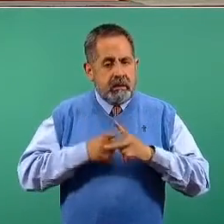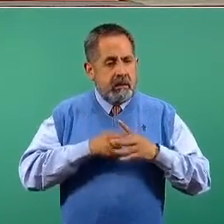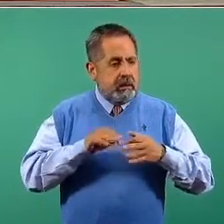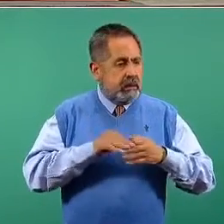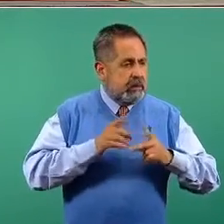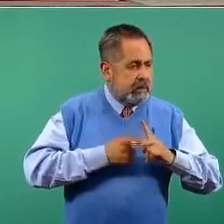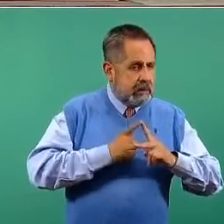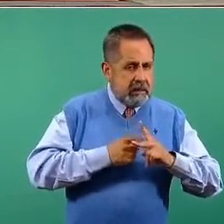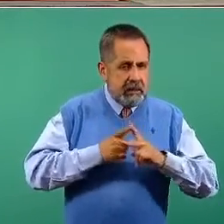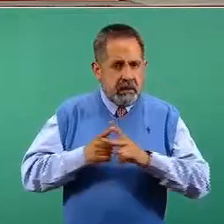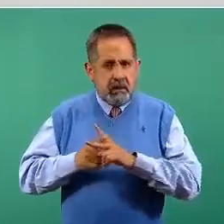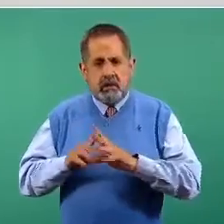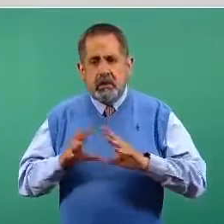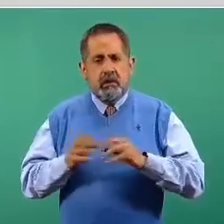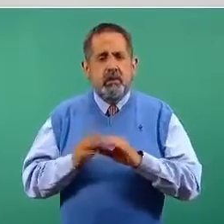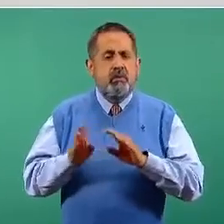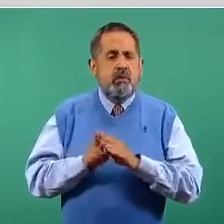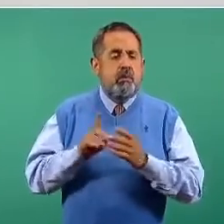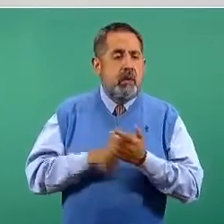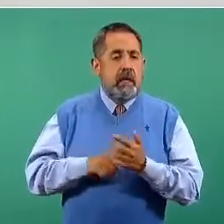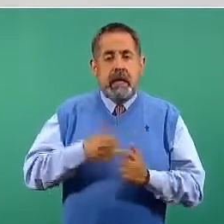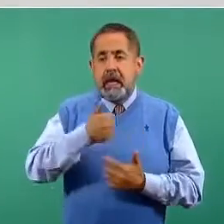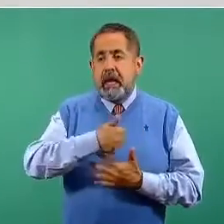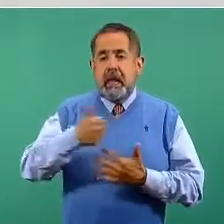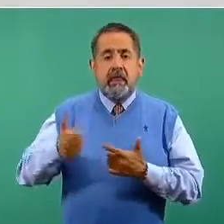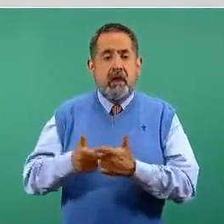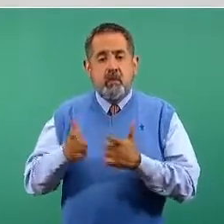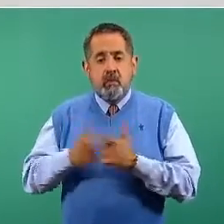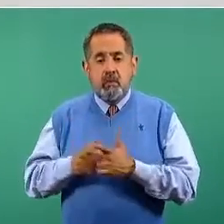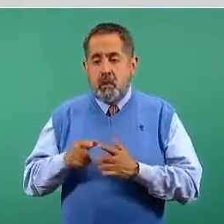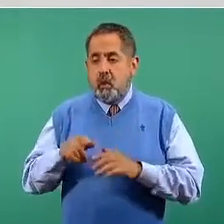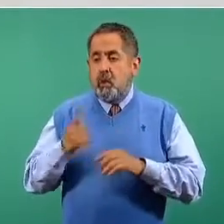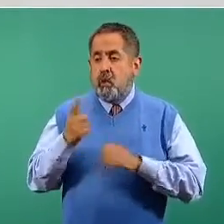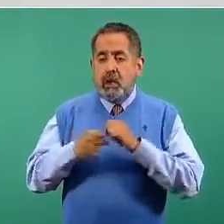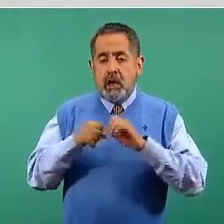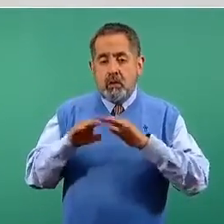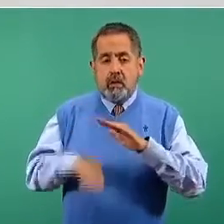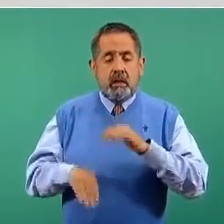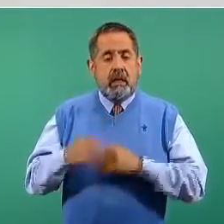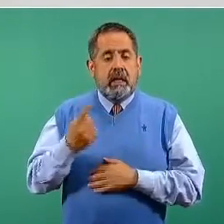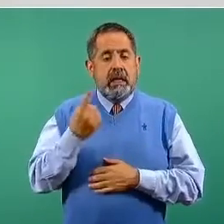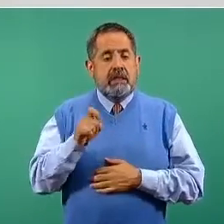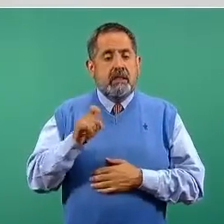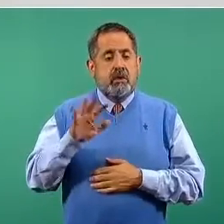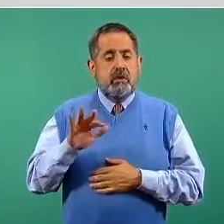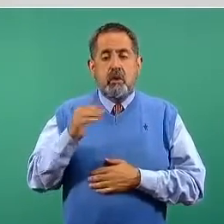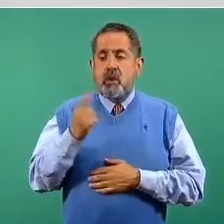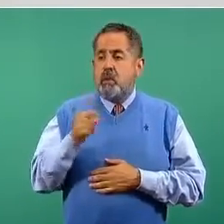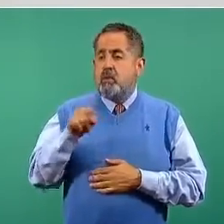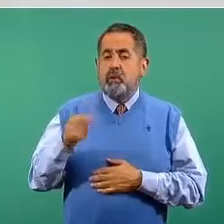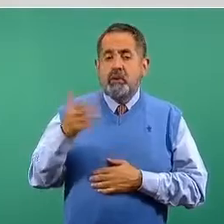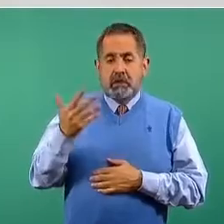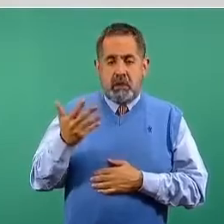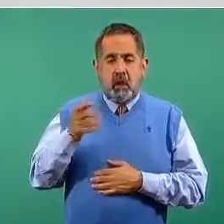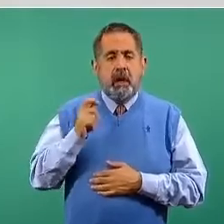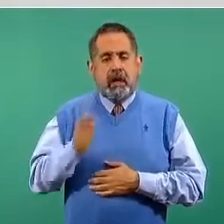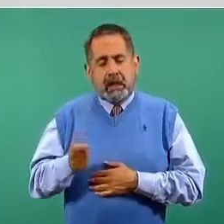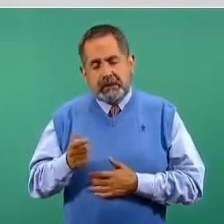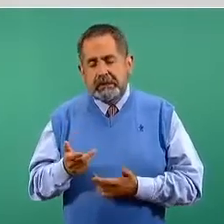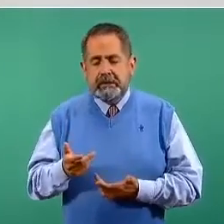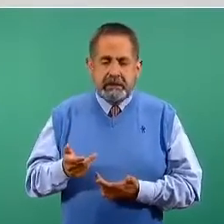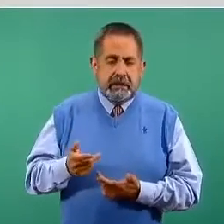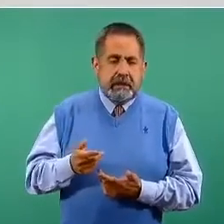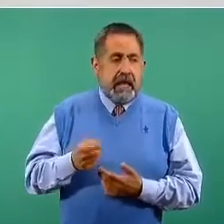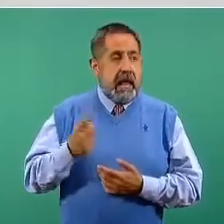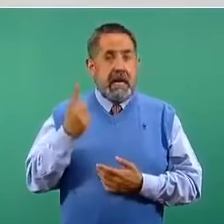por ejemplo las tasas que tenemos para efectos de cada uno de los grupos menores de 1 año son 151.5, y esto estamos hablando obviamente por